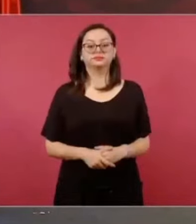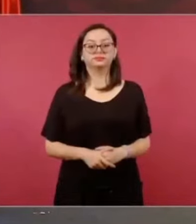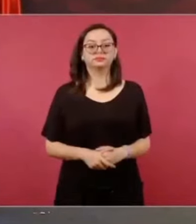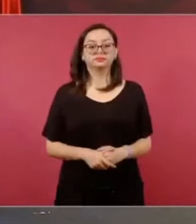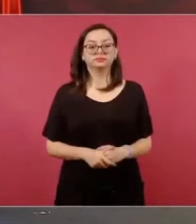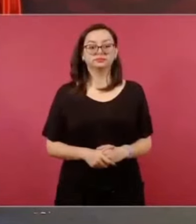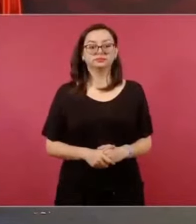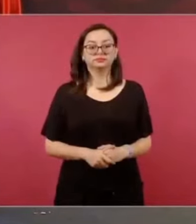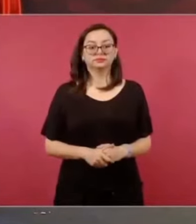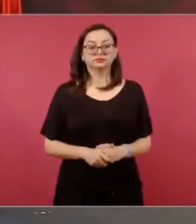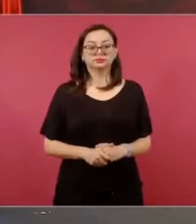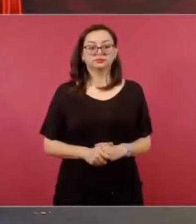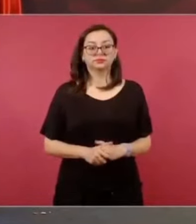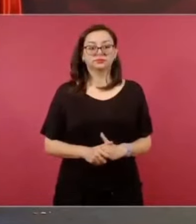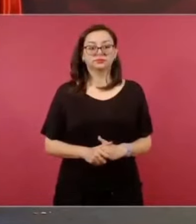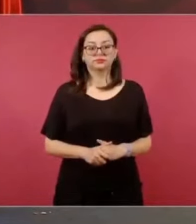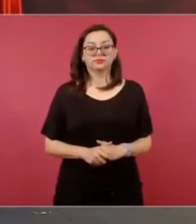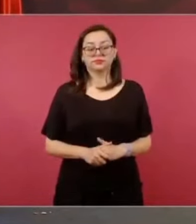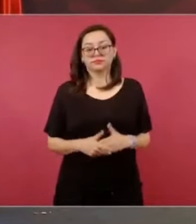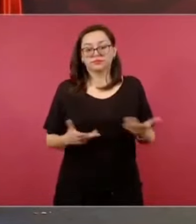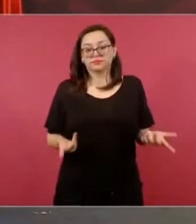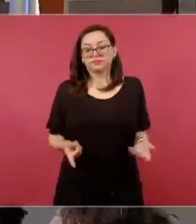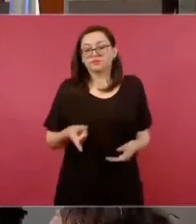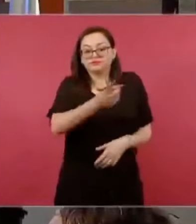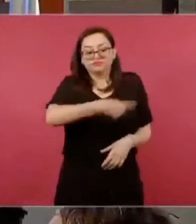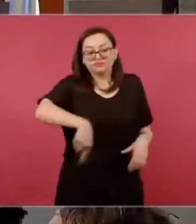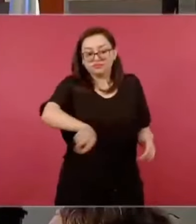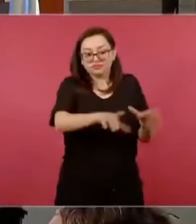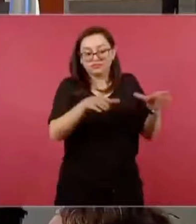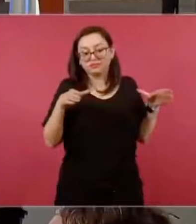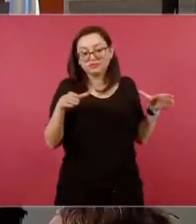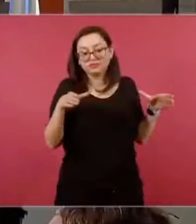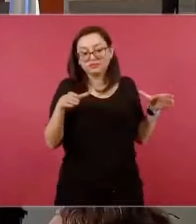que vean qué tendencia,